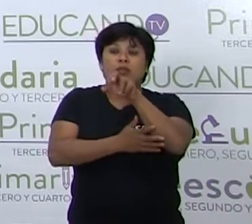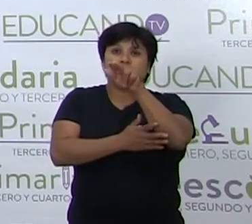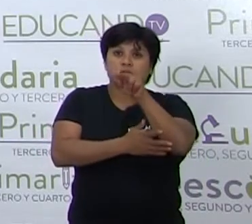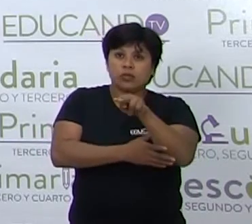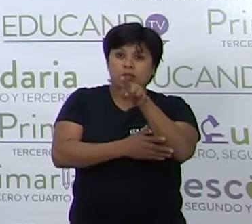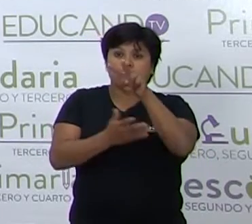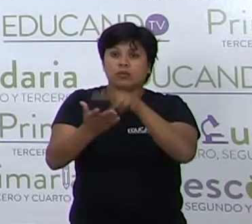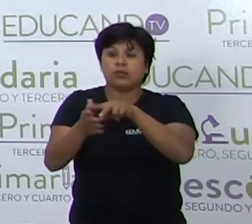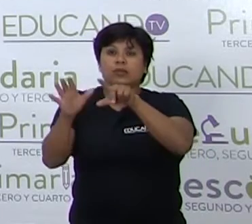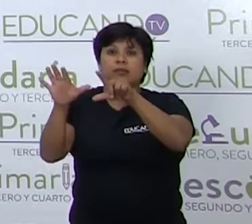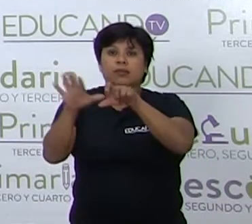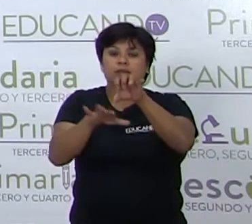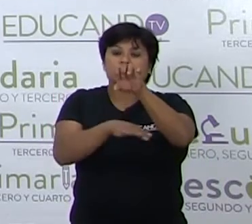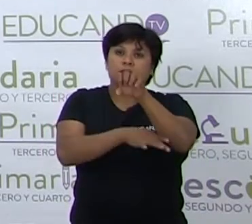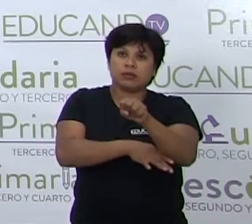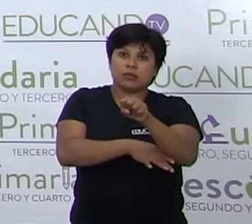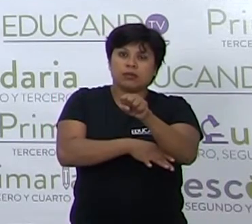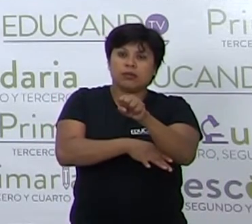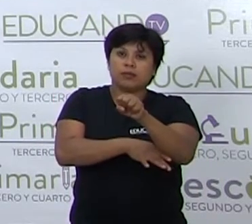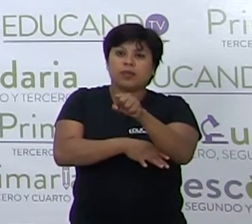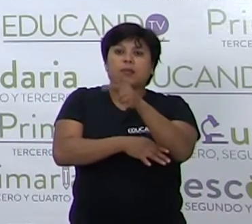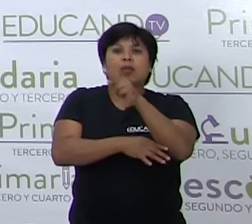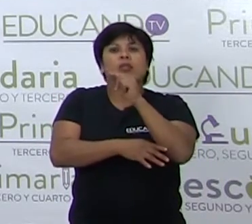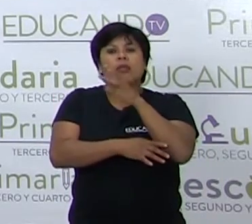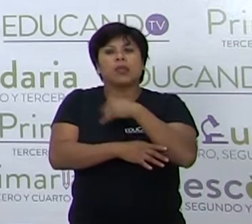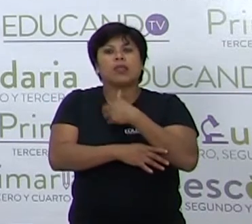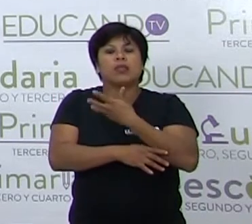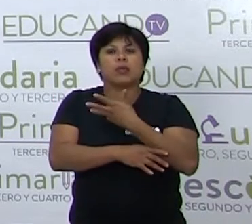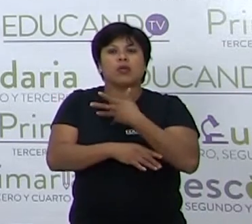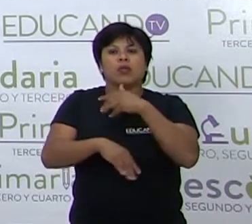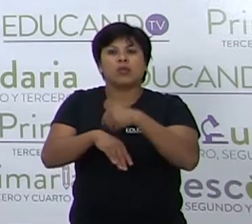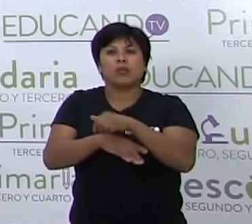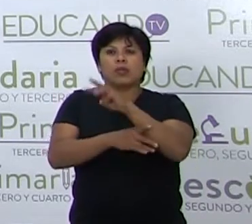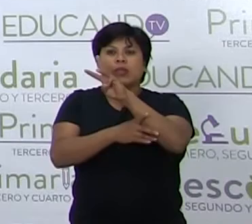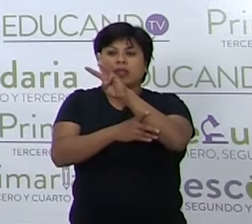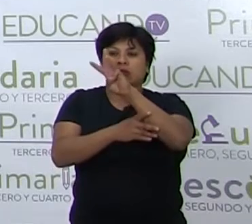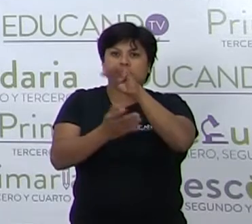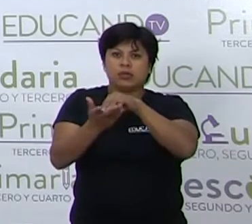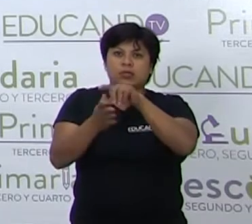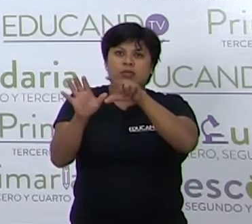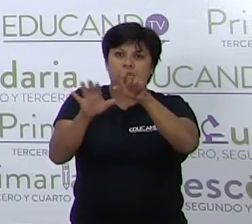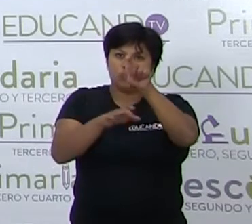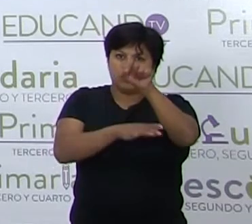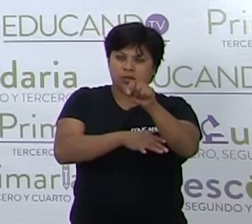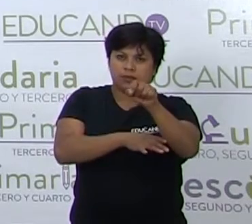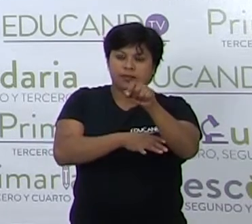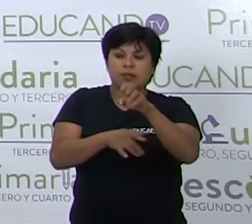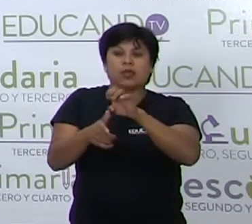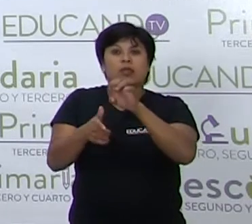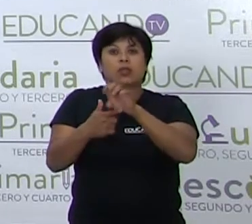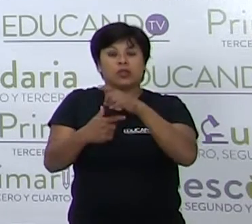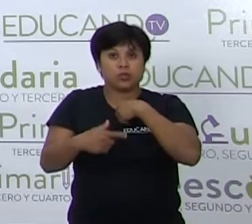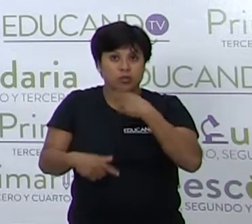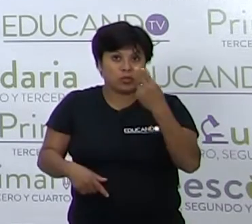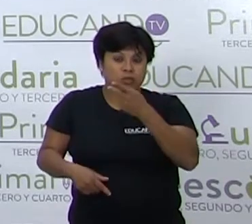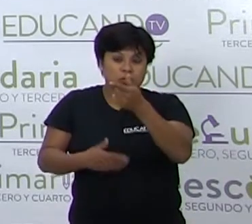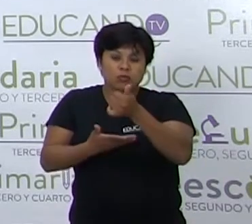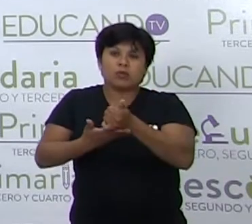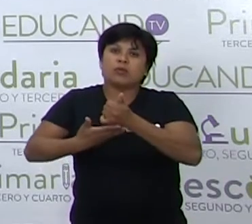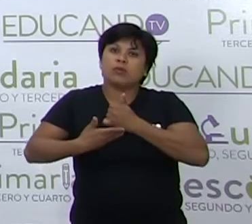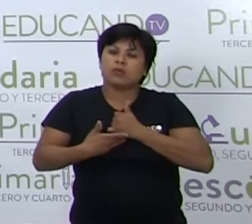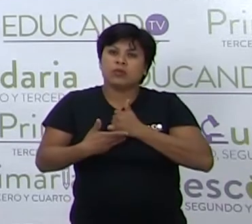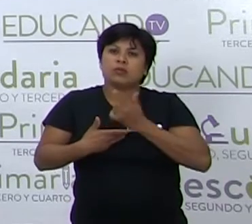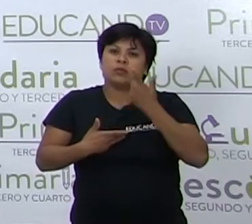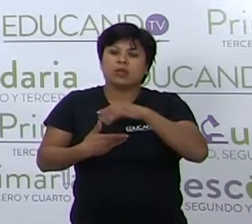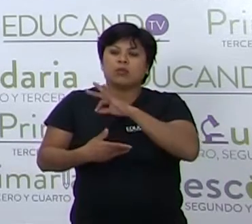el 2760, pero también tengo el 3120. Entonces yo necesito que tú me ayudes